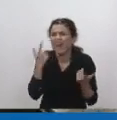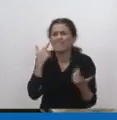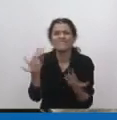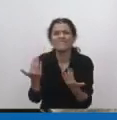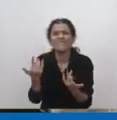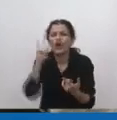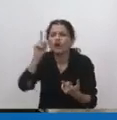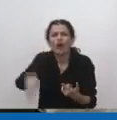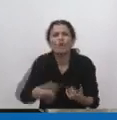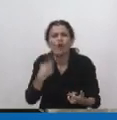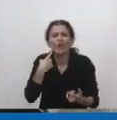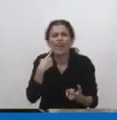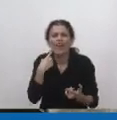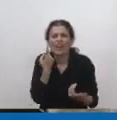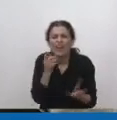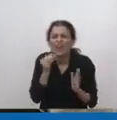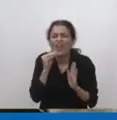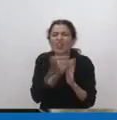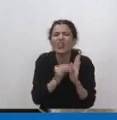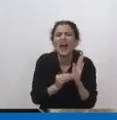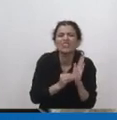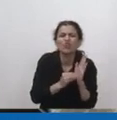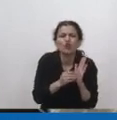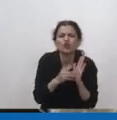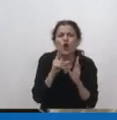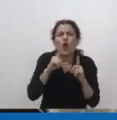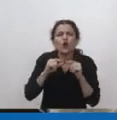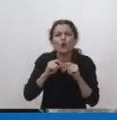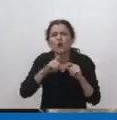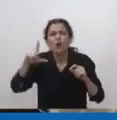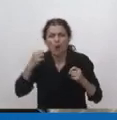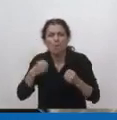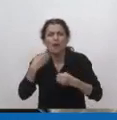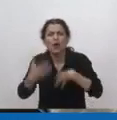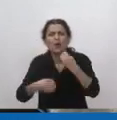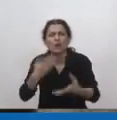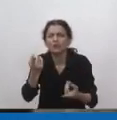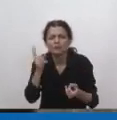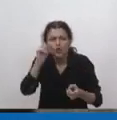de donde están sacando esos datos.